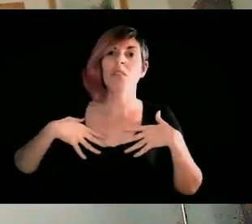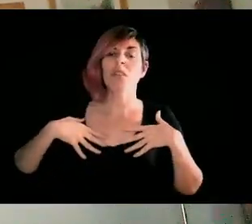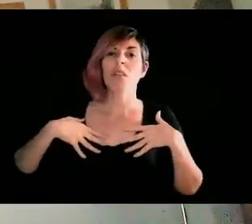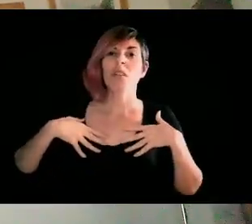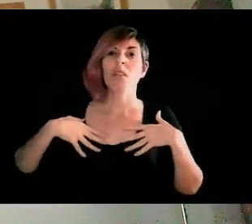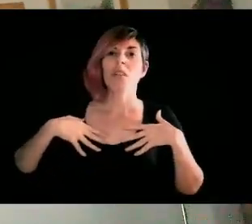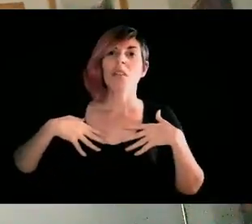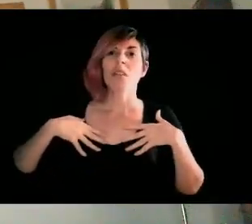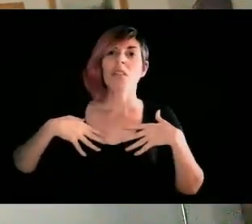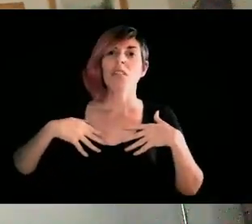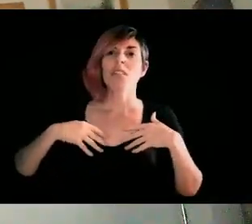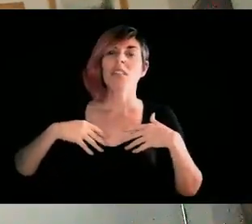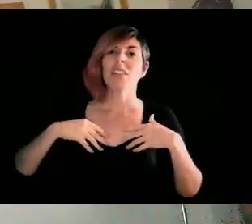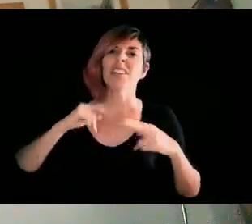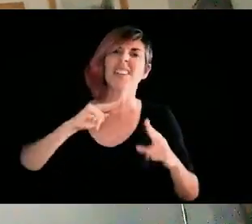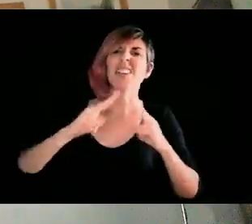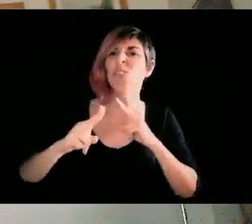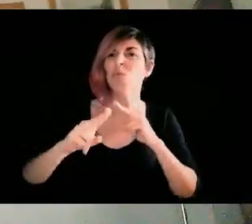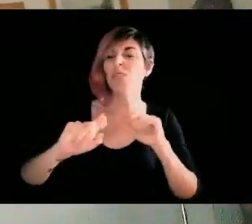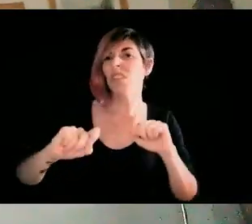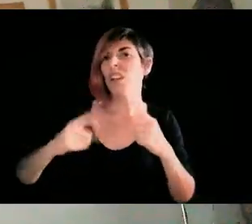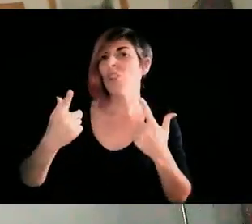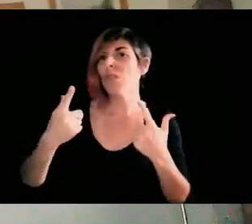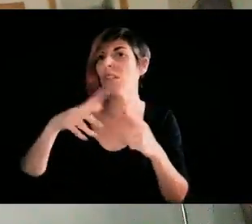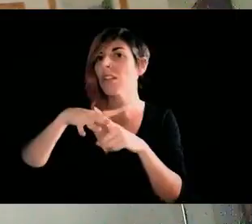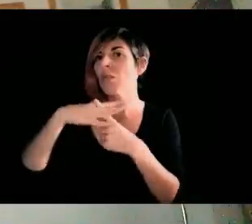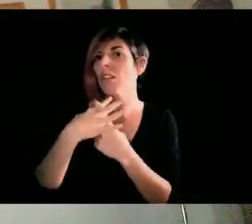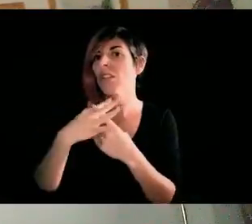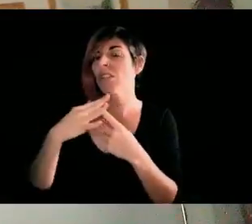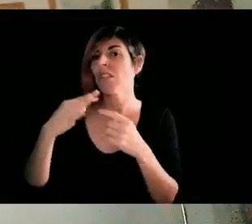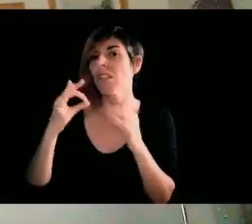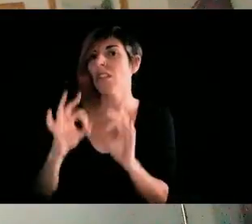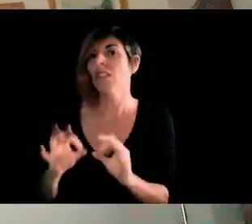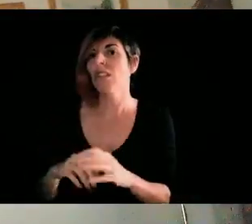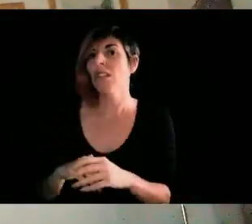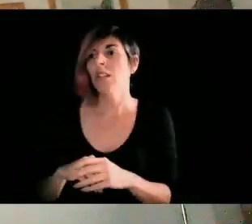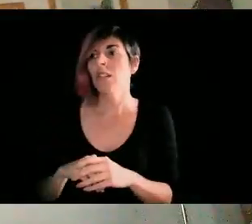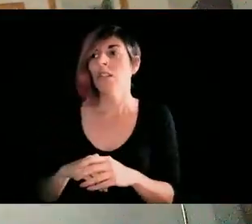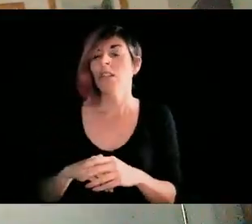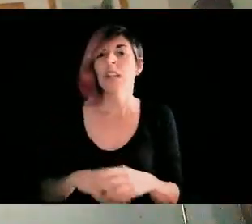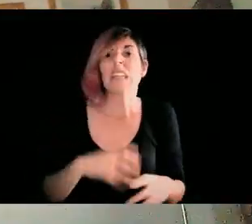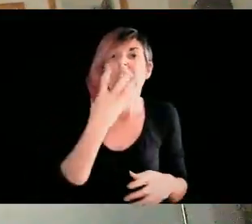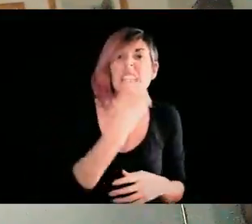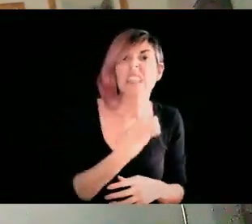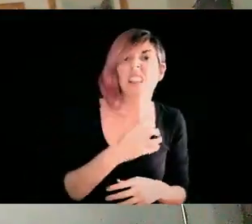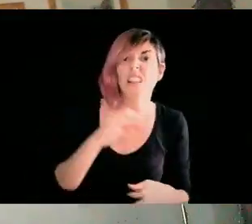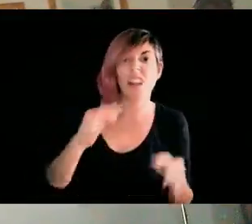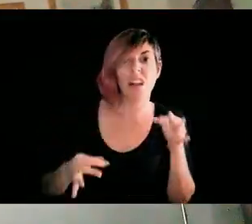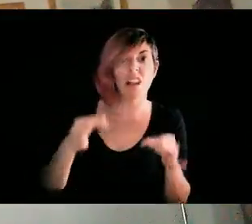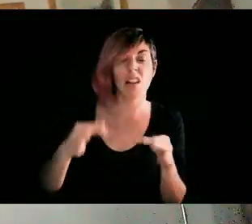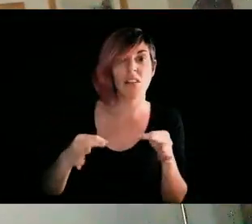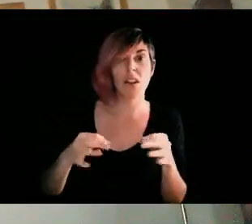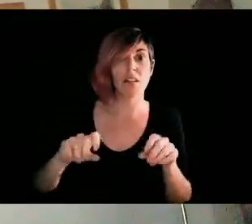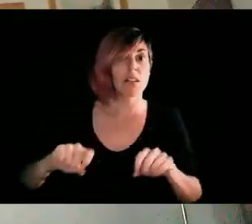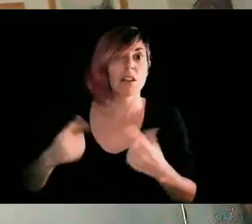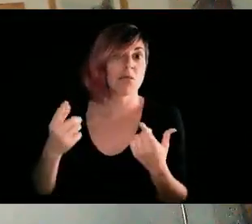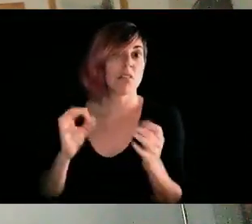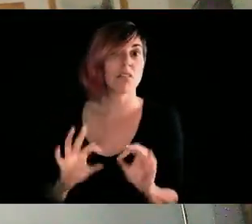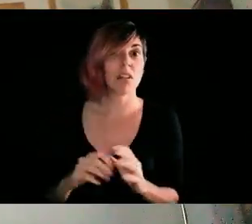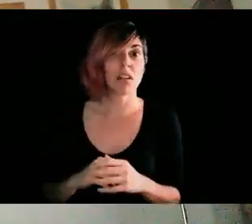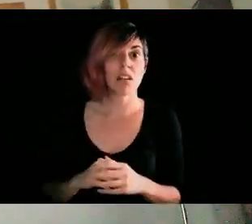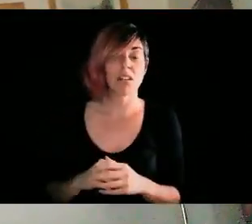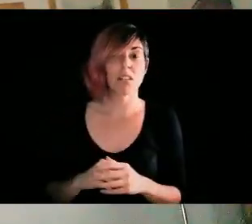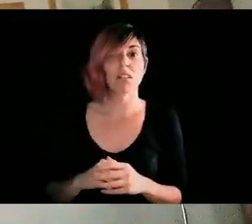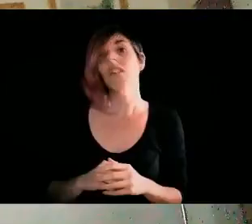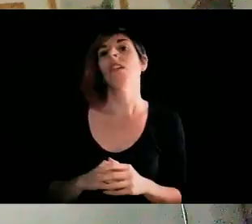ser una respuesta natural a lo que me ocurre, una respuesta que me equilibra? La tristeza me equilibra.